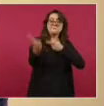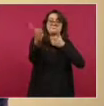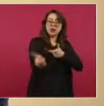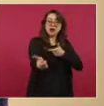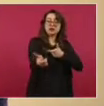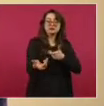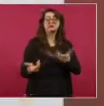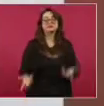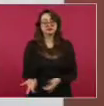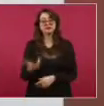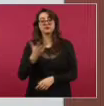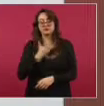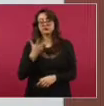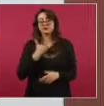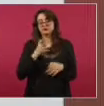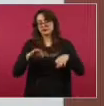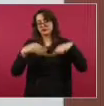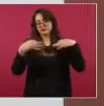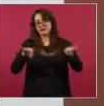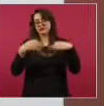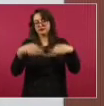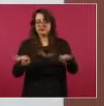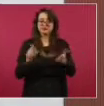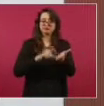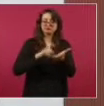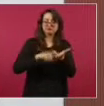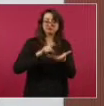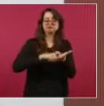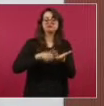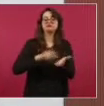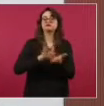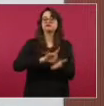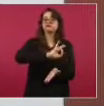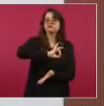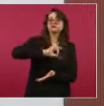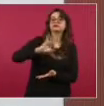en un telegrama Izabal a Ramón Corral,